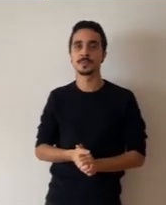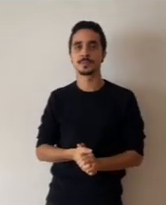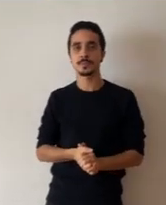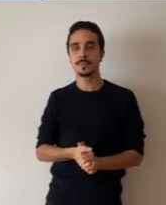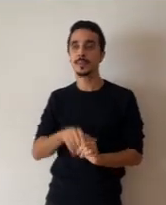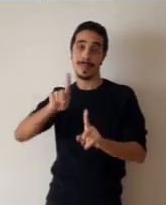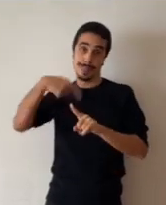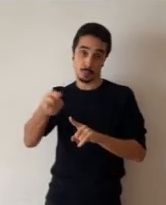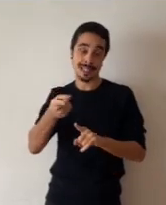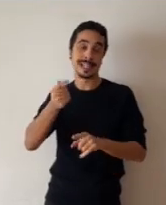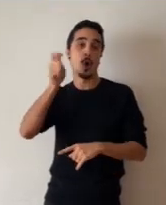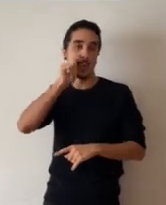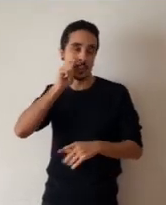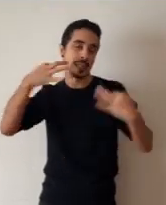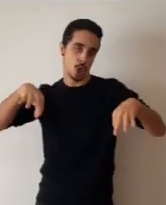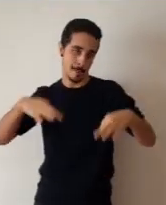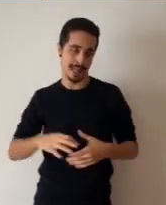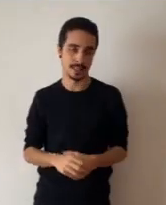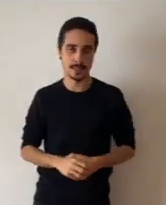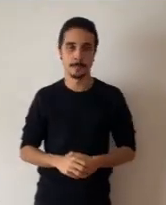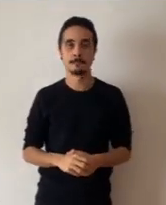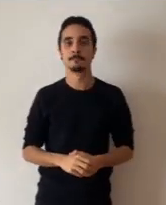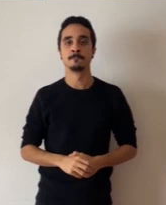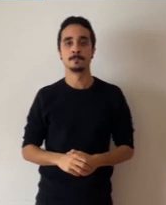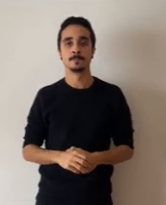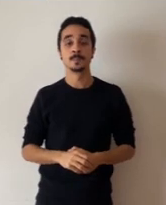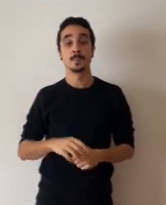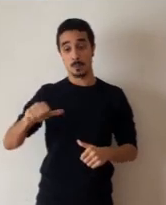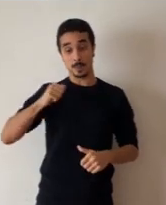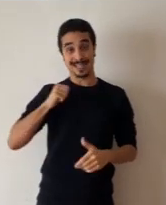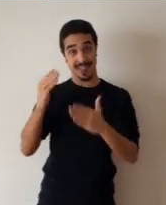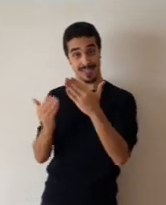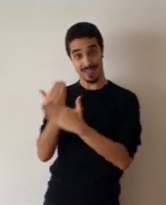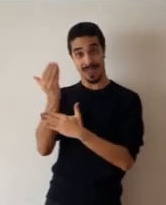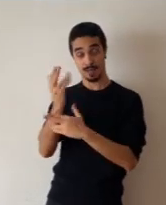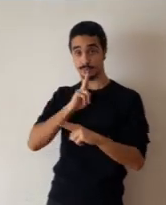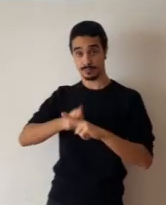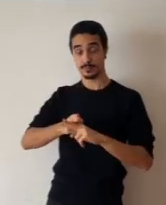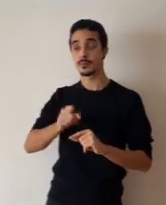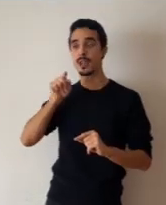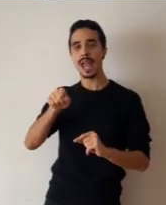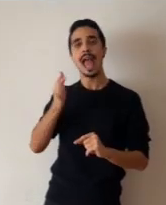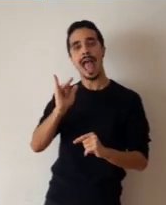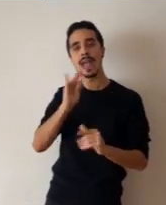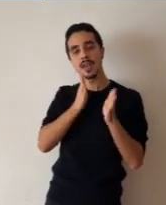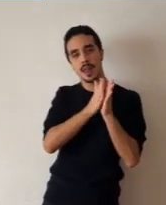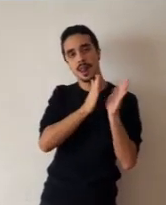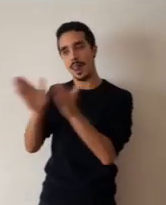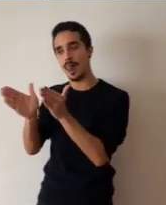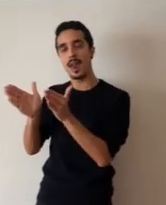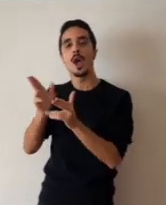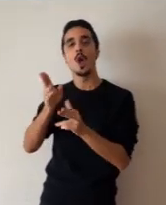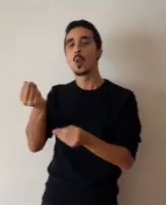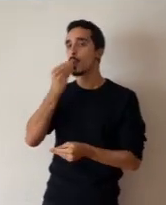para luego ya poder pasar a las consultas normales. El hospital de día además tiene una parte de